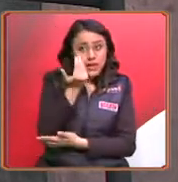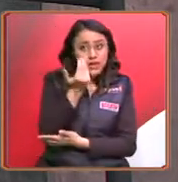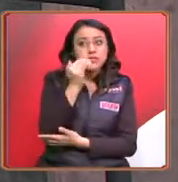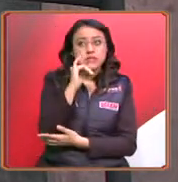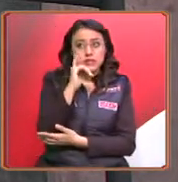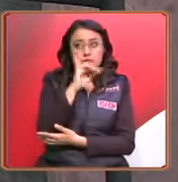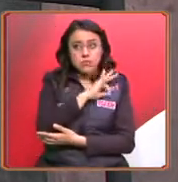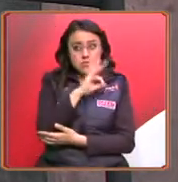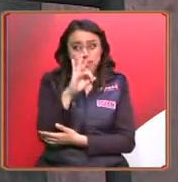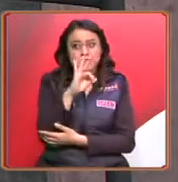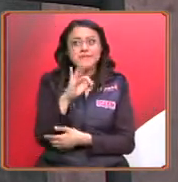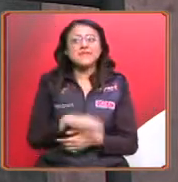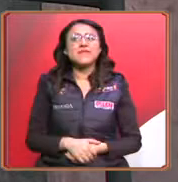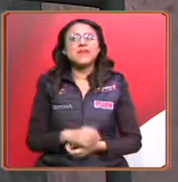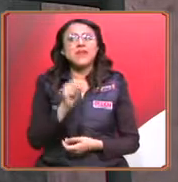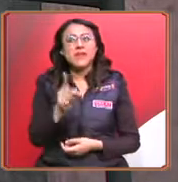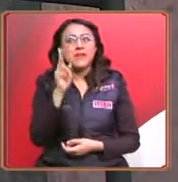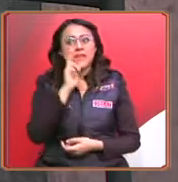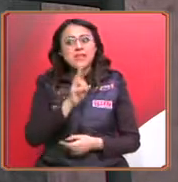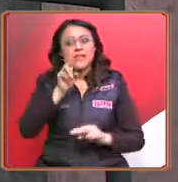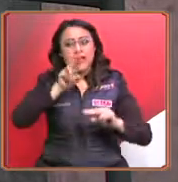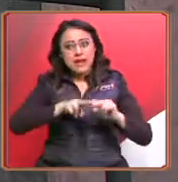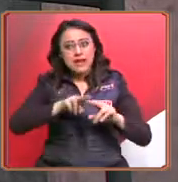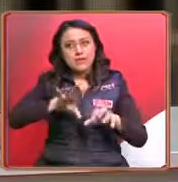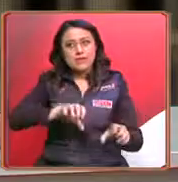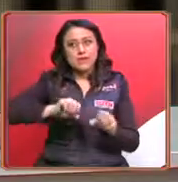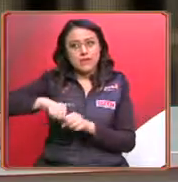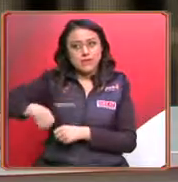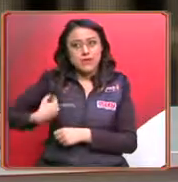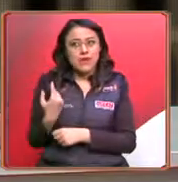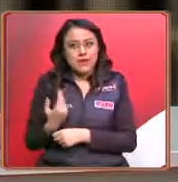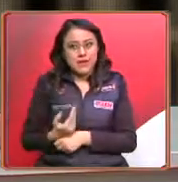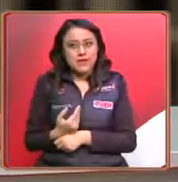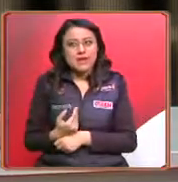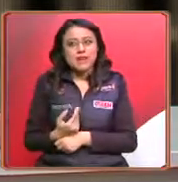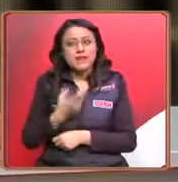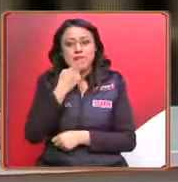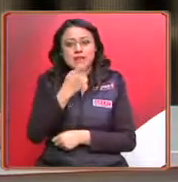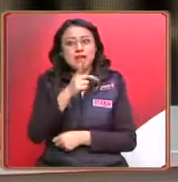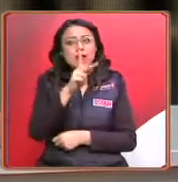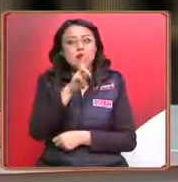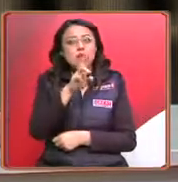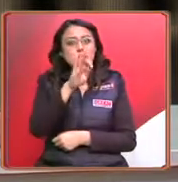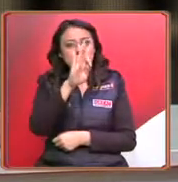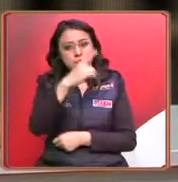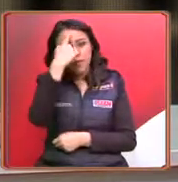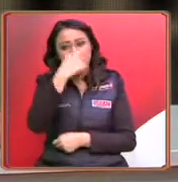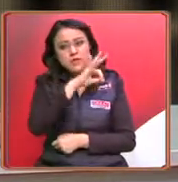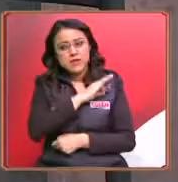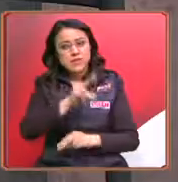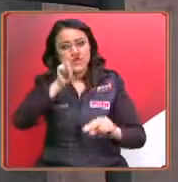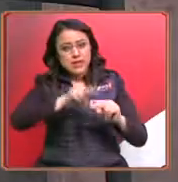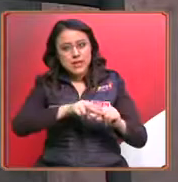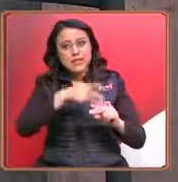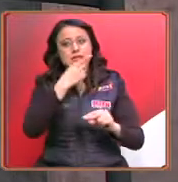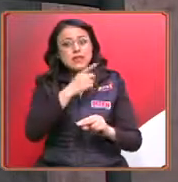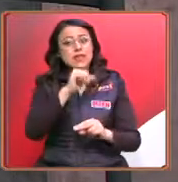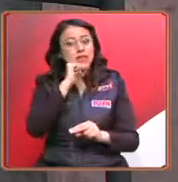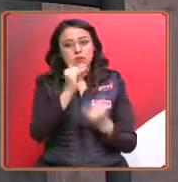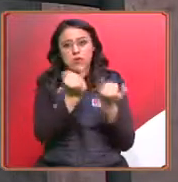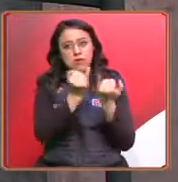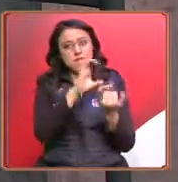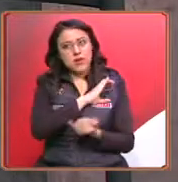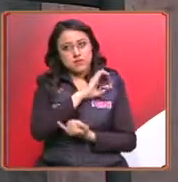doy. Bueno, vamos a guardar tu estanquillo mientras, pero en fin. Échale el puff ahí al urbano para que esté cómodo, para que no diga que no lo